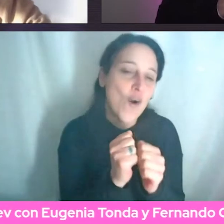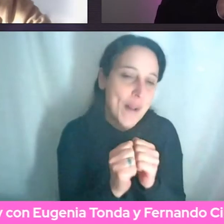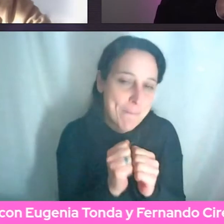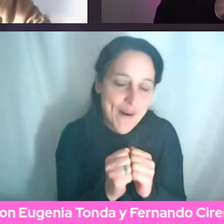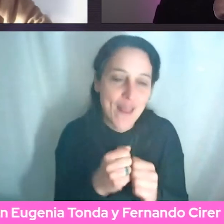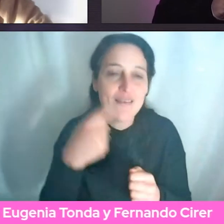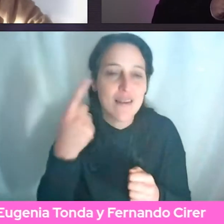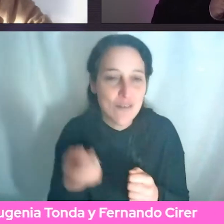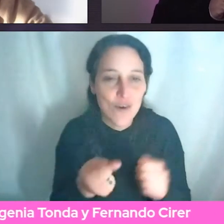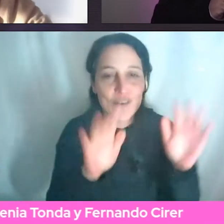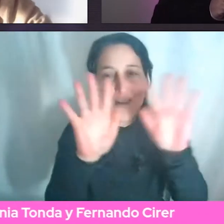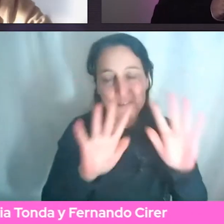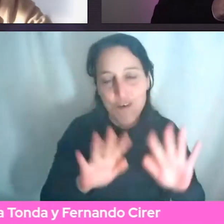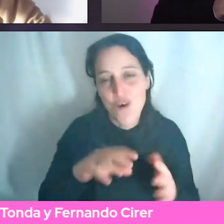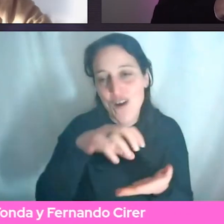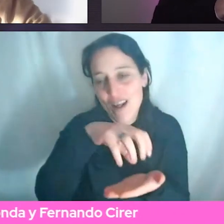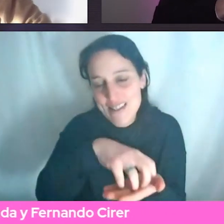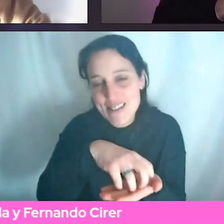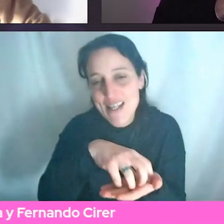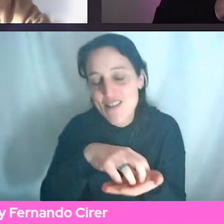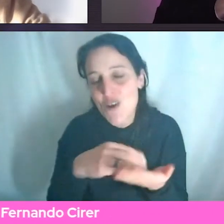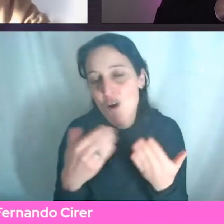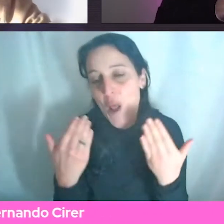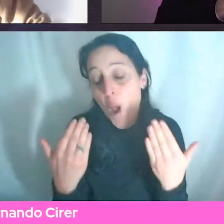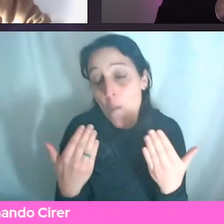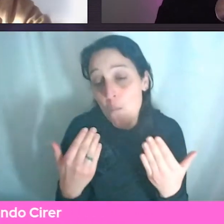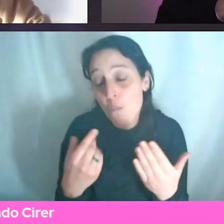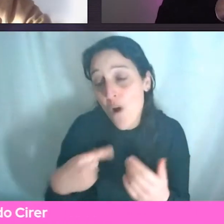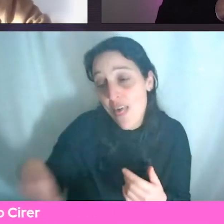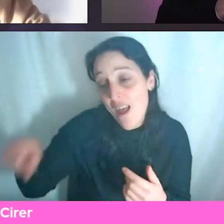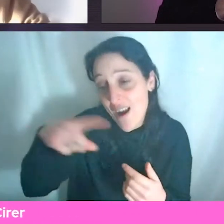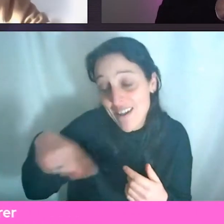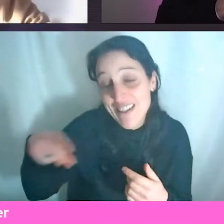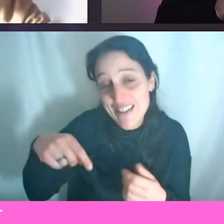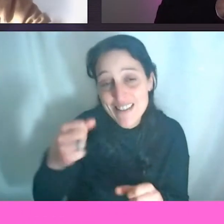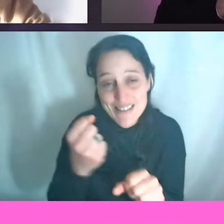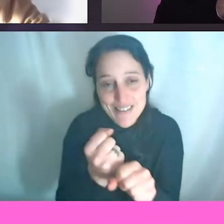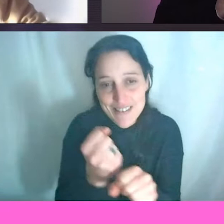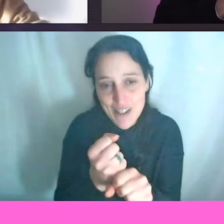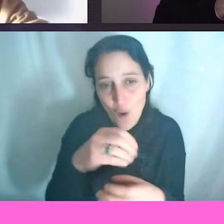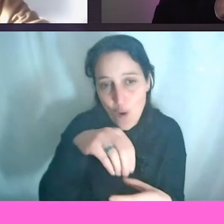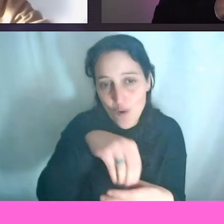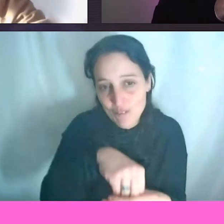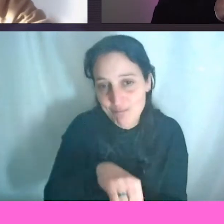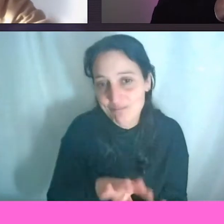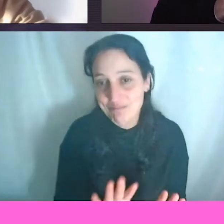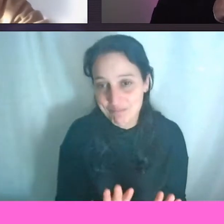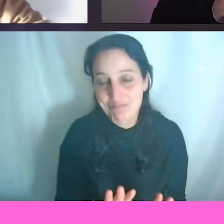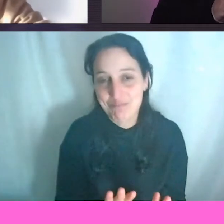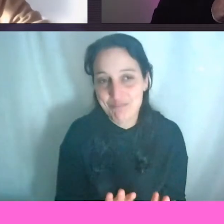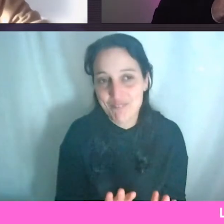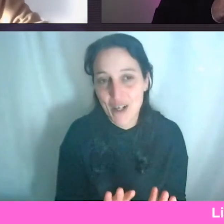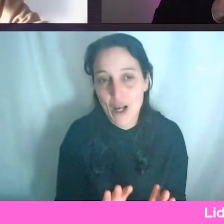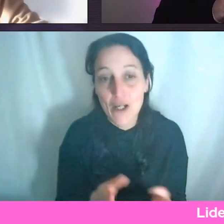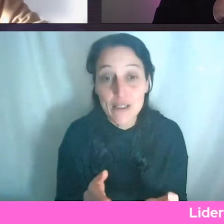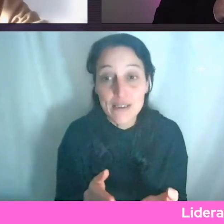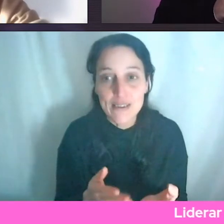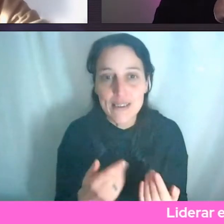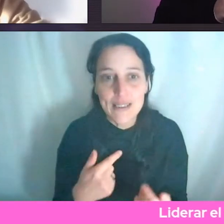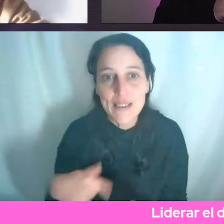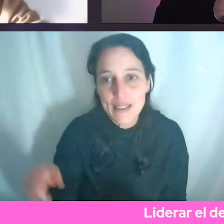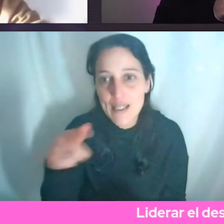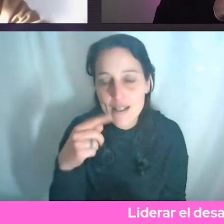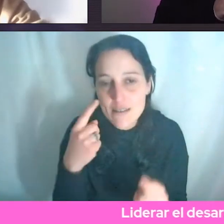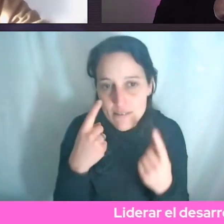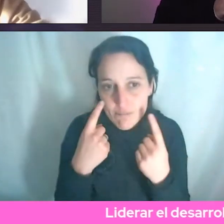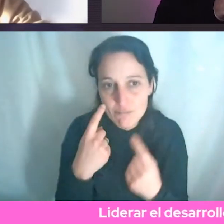organizaciones, permitan que se puedan insertar lo más rápido posible, y eso tratamos de que se reflejen nuestros indicadores,